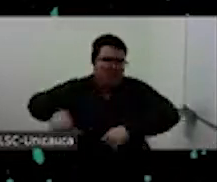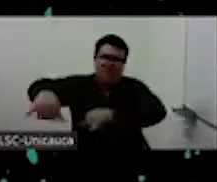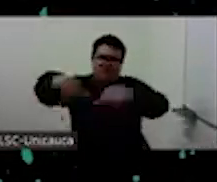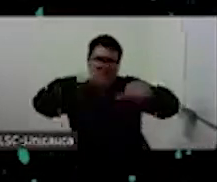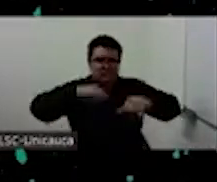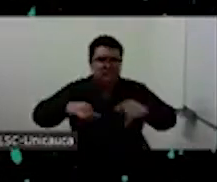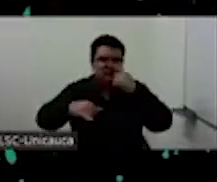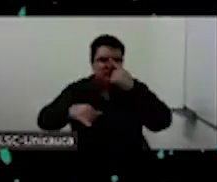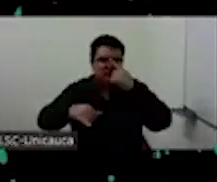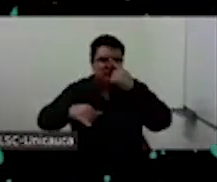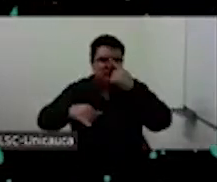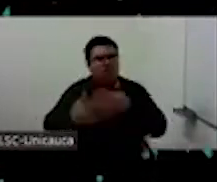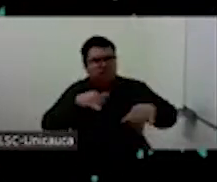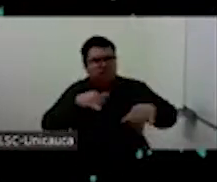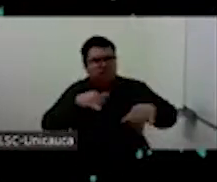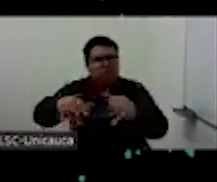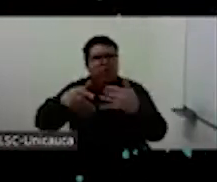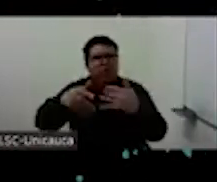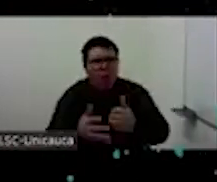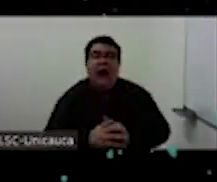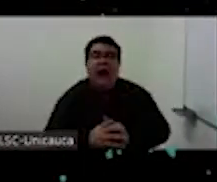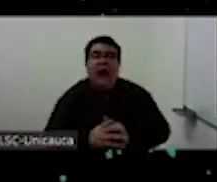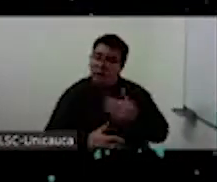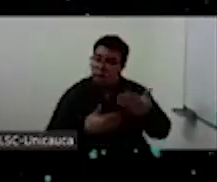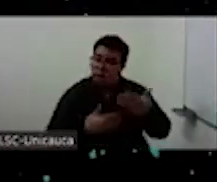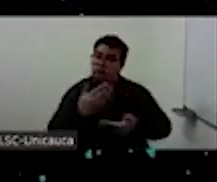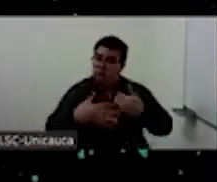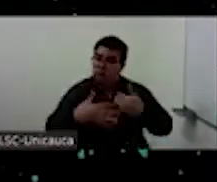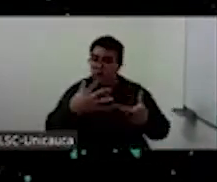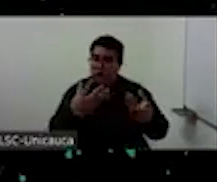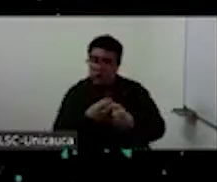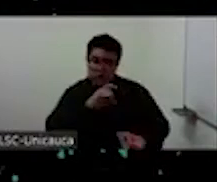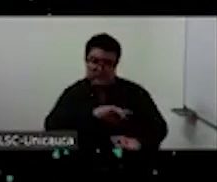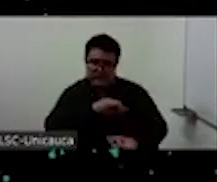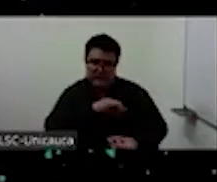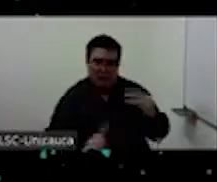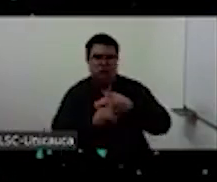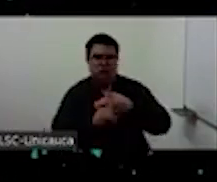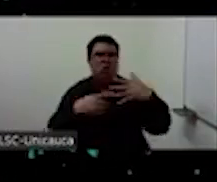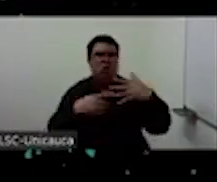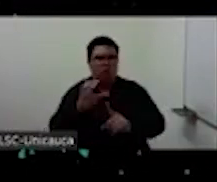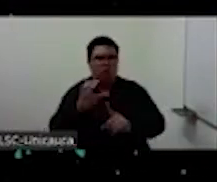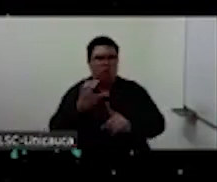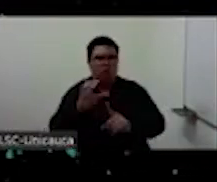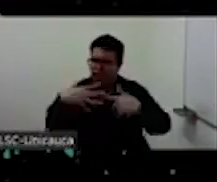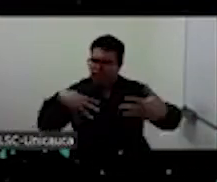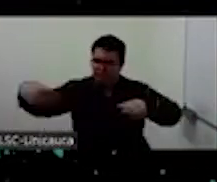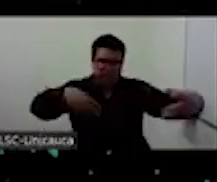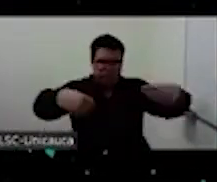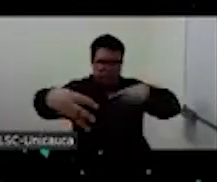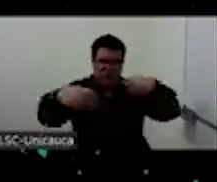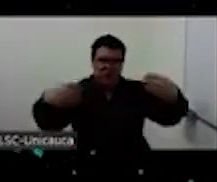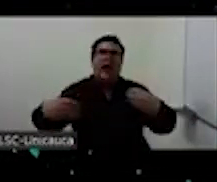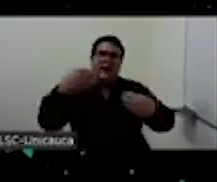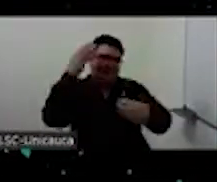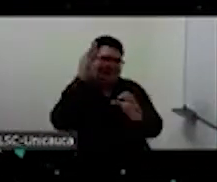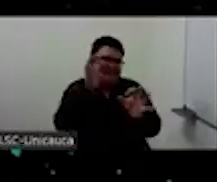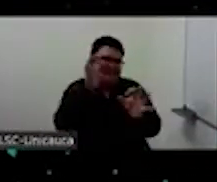cual este pueblo logró marcar un sello y un estilo cultural que se expresa en las singularidades de su